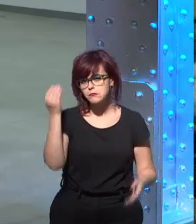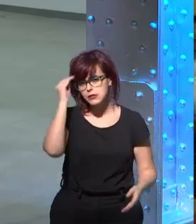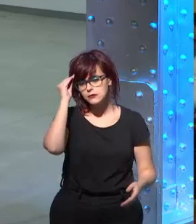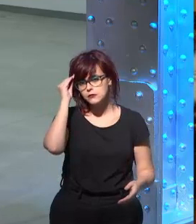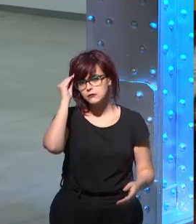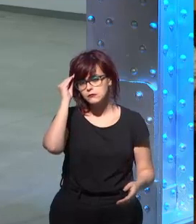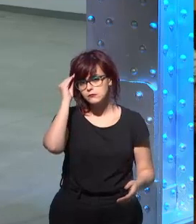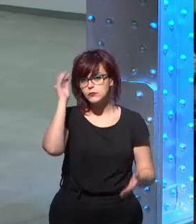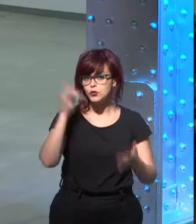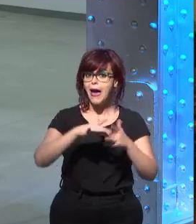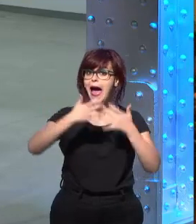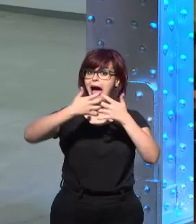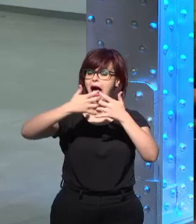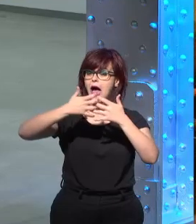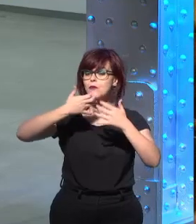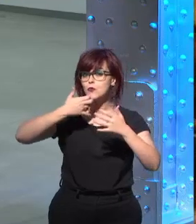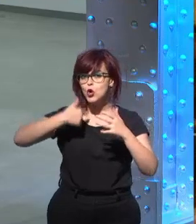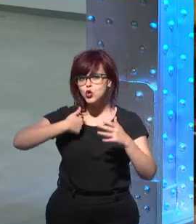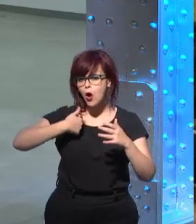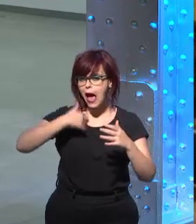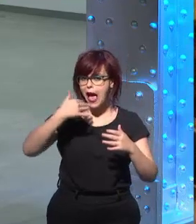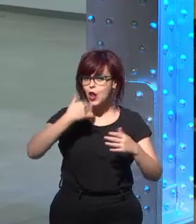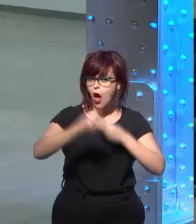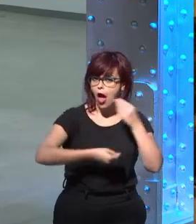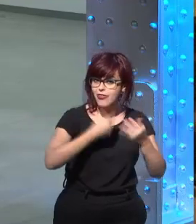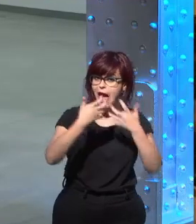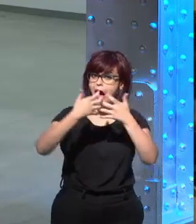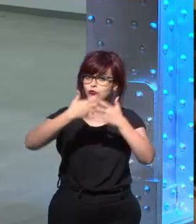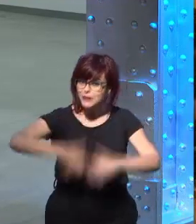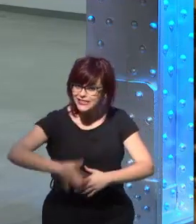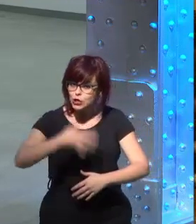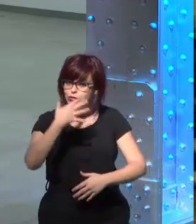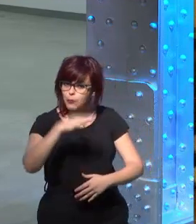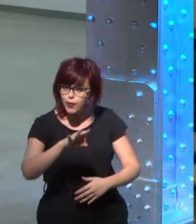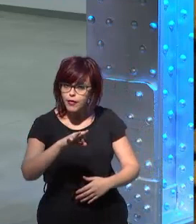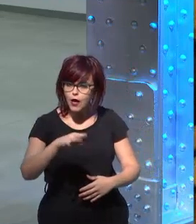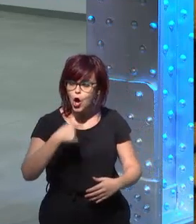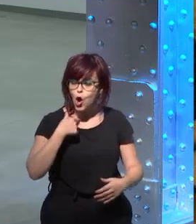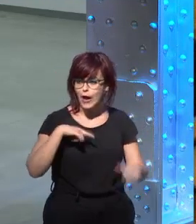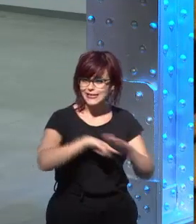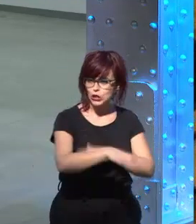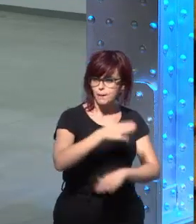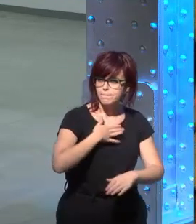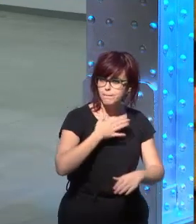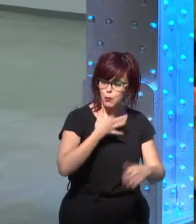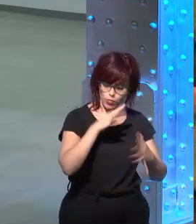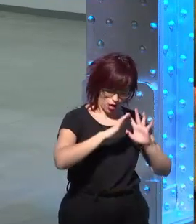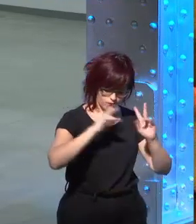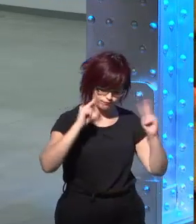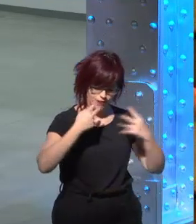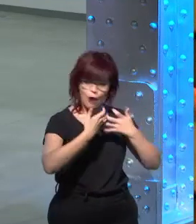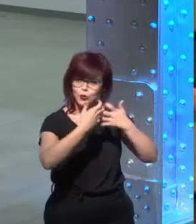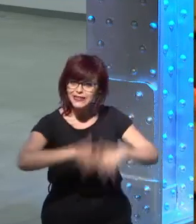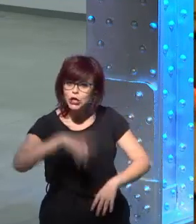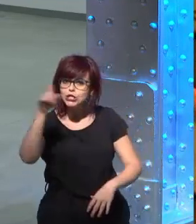pensaría, ¿es automatizable lo que voy a hacer? ¿Es automatizable lo que yo sé hacer? Y si lo es, hay que buscarse otra